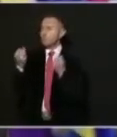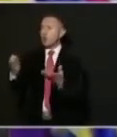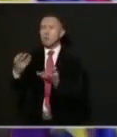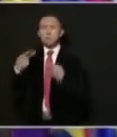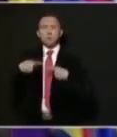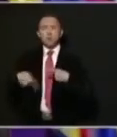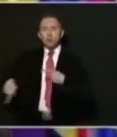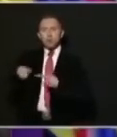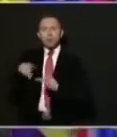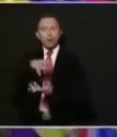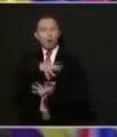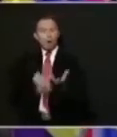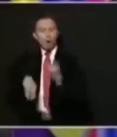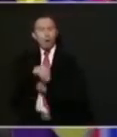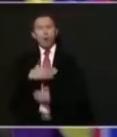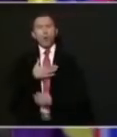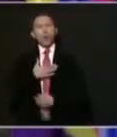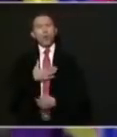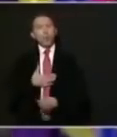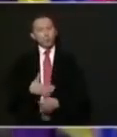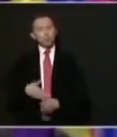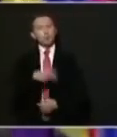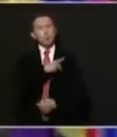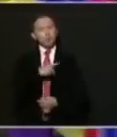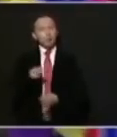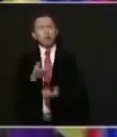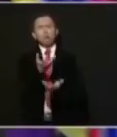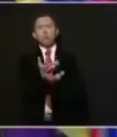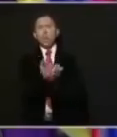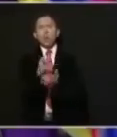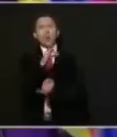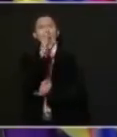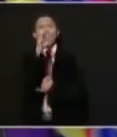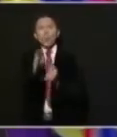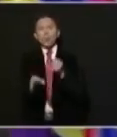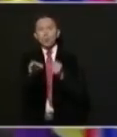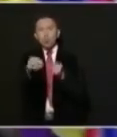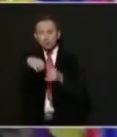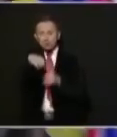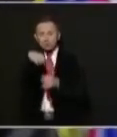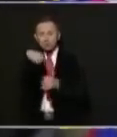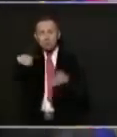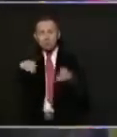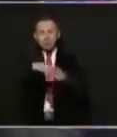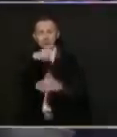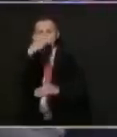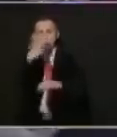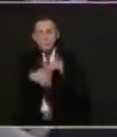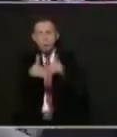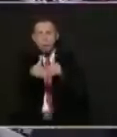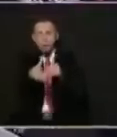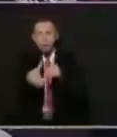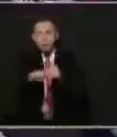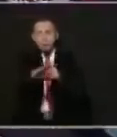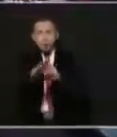un poco de tranquilidad, de calma, en el último tramo de su existencia.